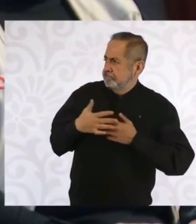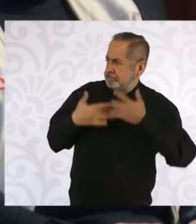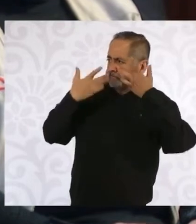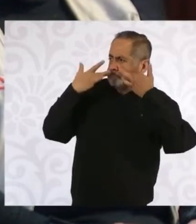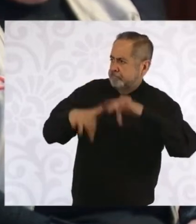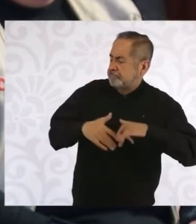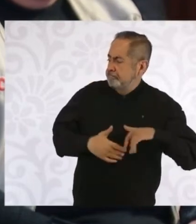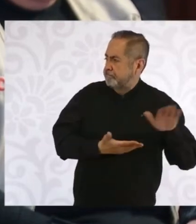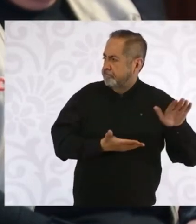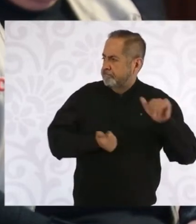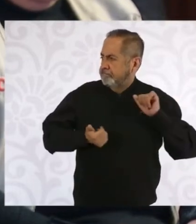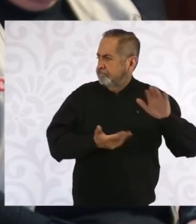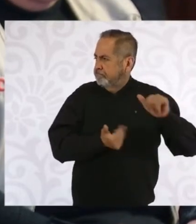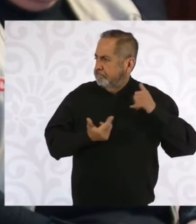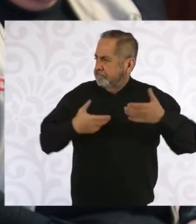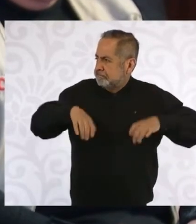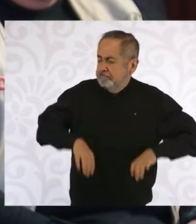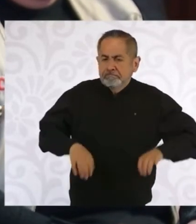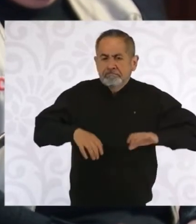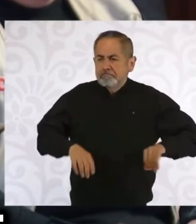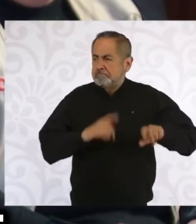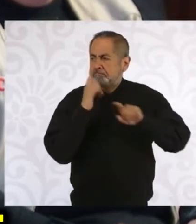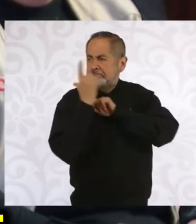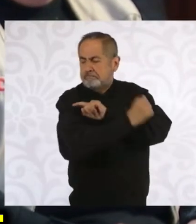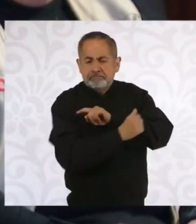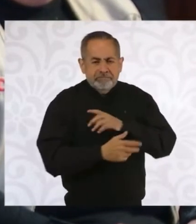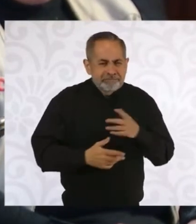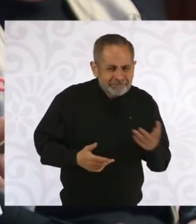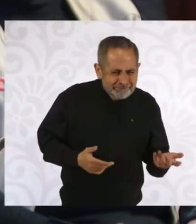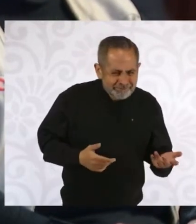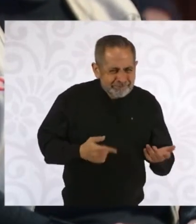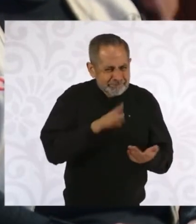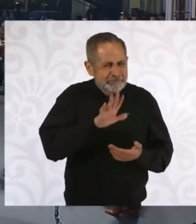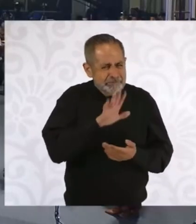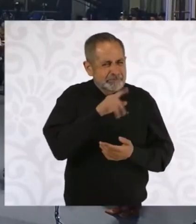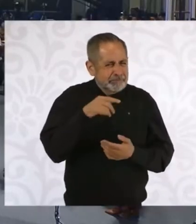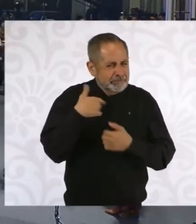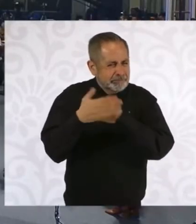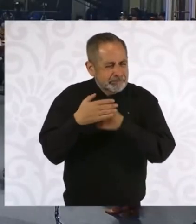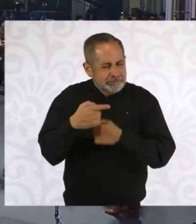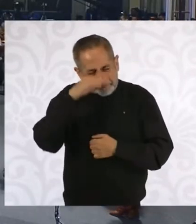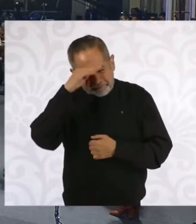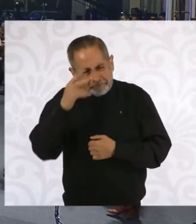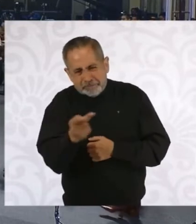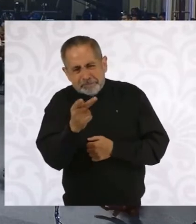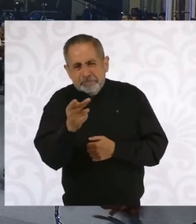todos los recursos que hay ahí en los fideicomisos del Poder Judicial. Esa sería mi pregunta.